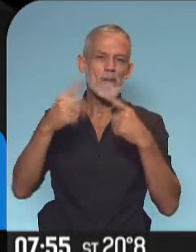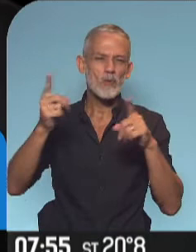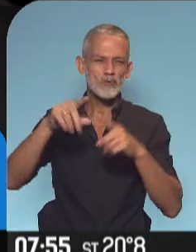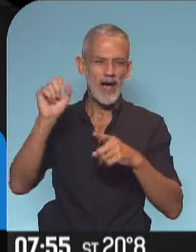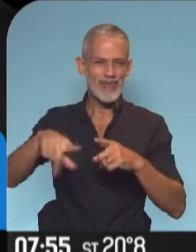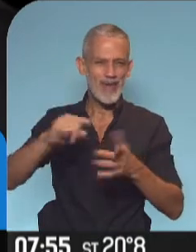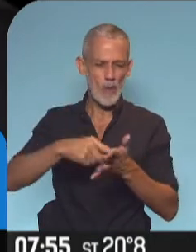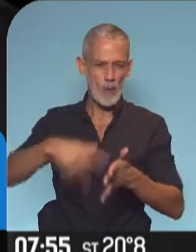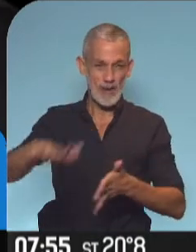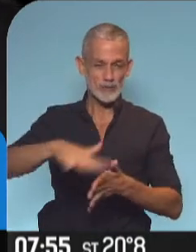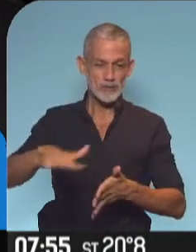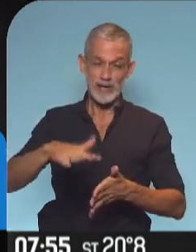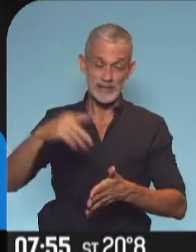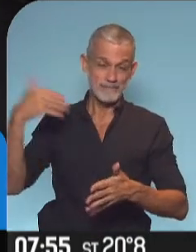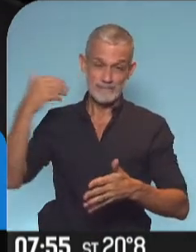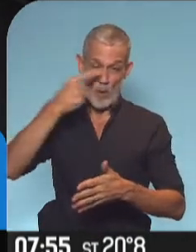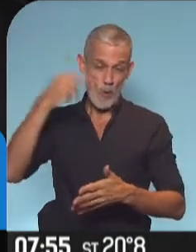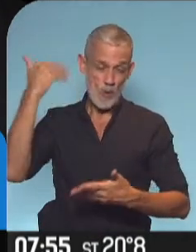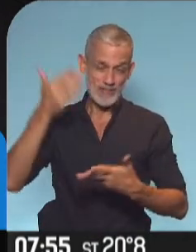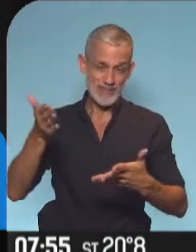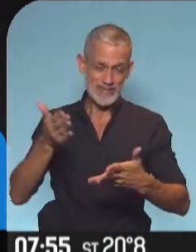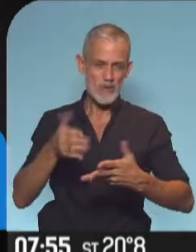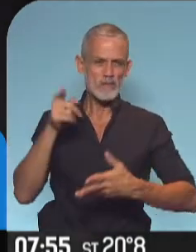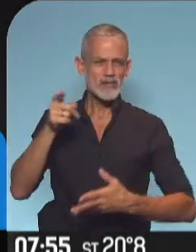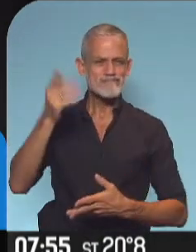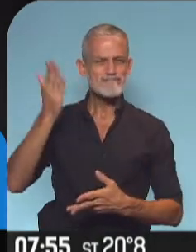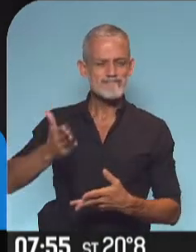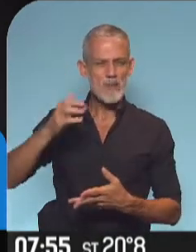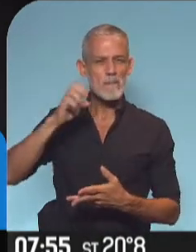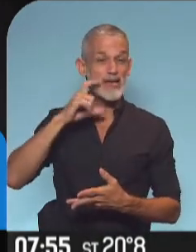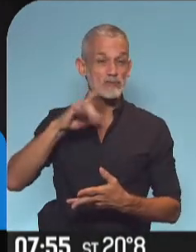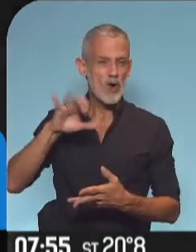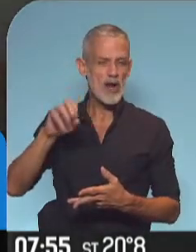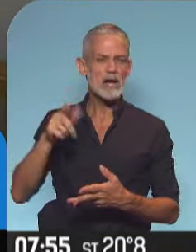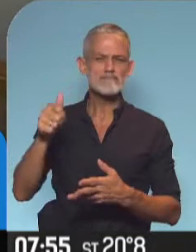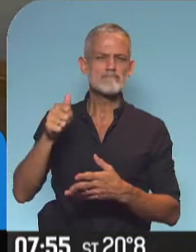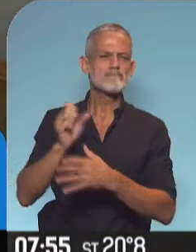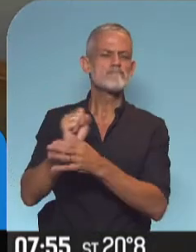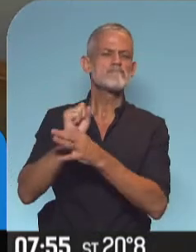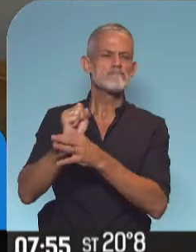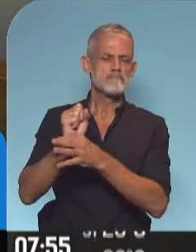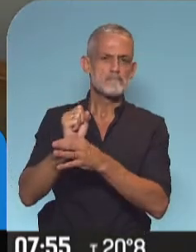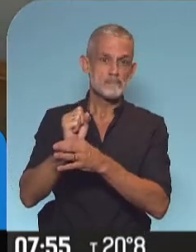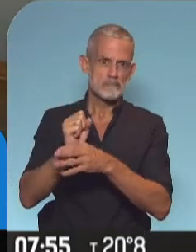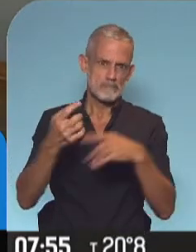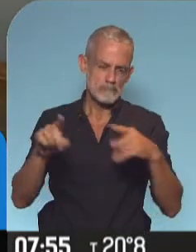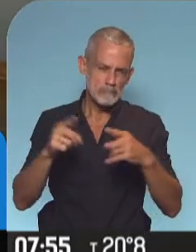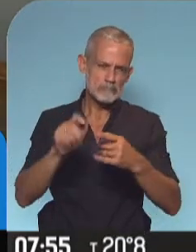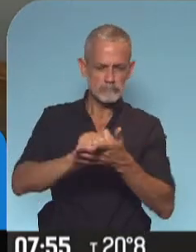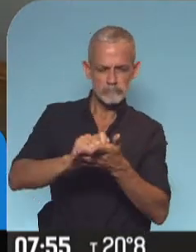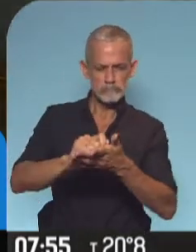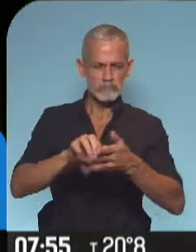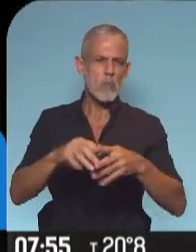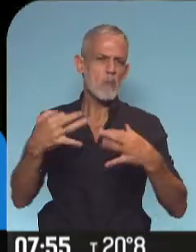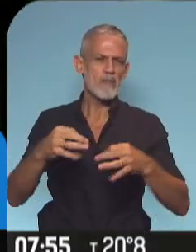Aires. Entonces, él tenía la virtud de, además de ser un compositor y arreglador maravilloso,